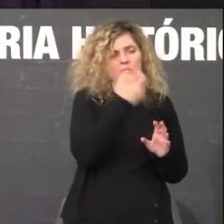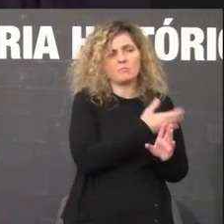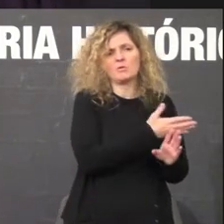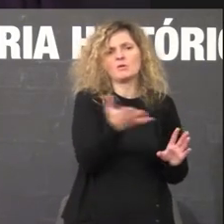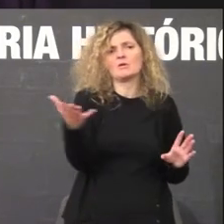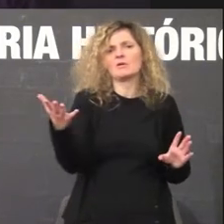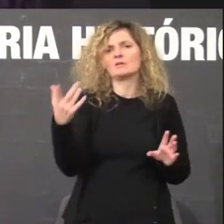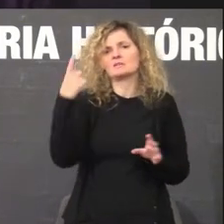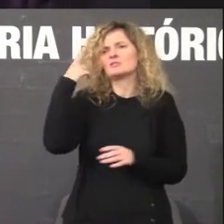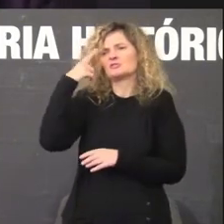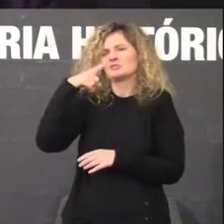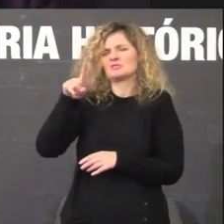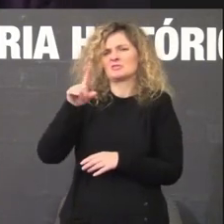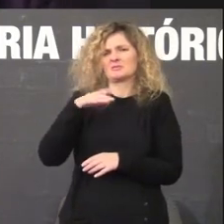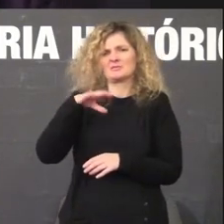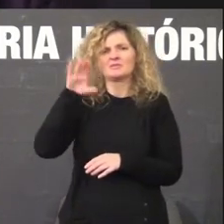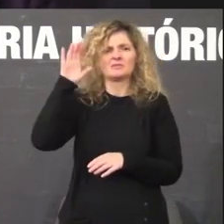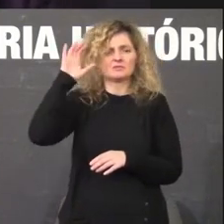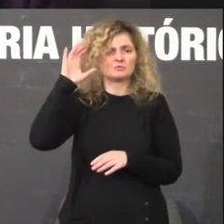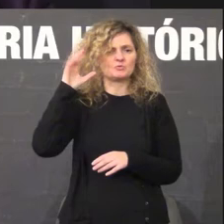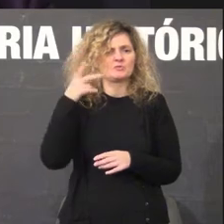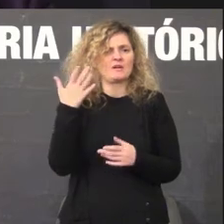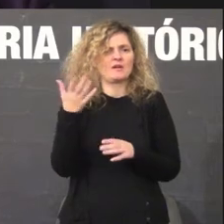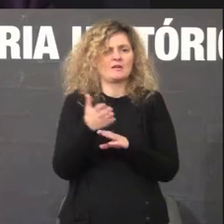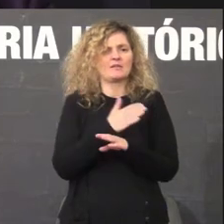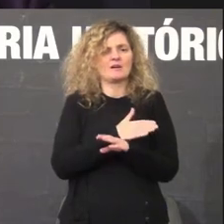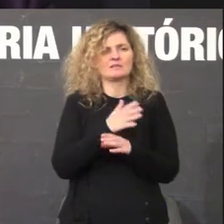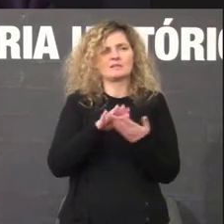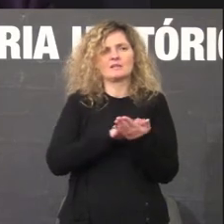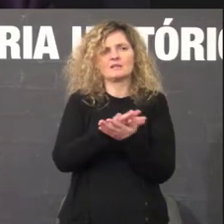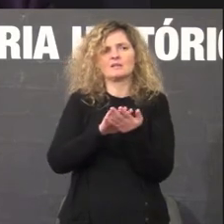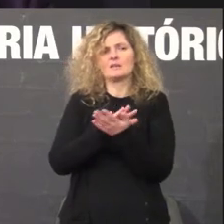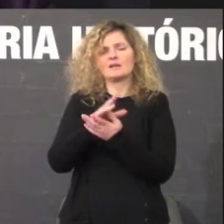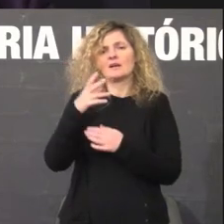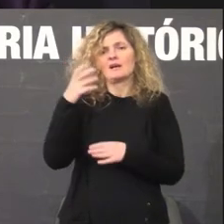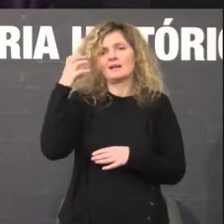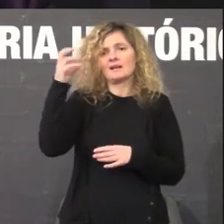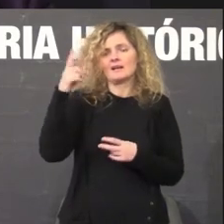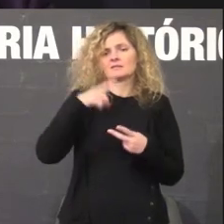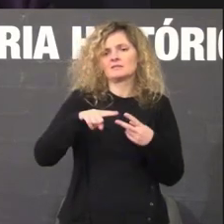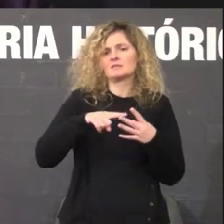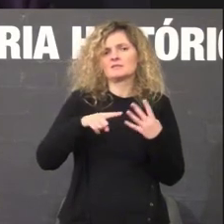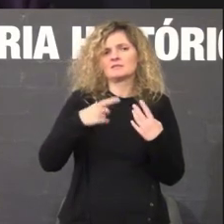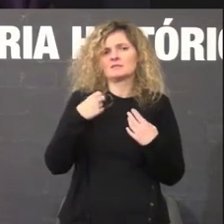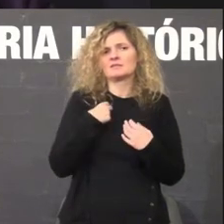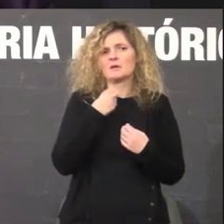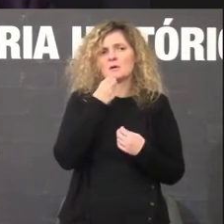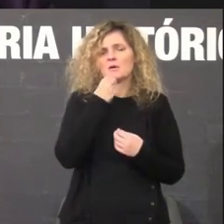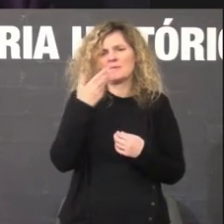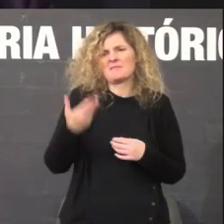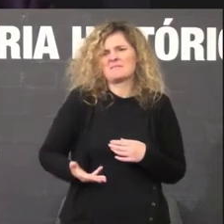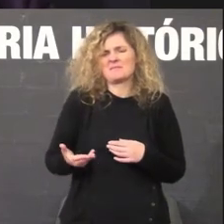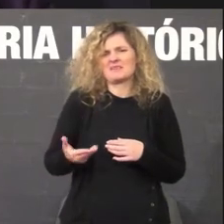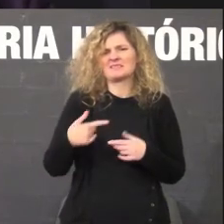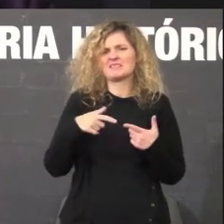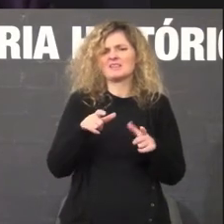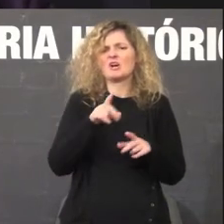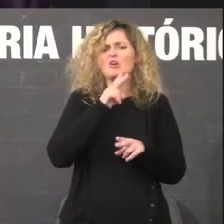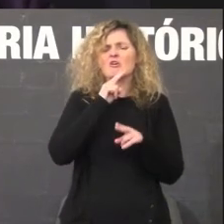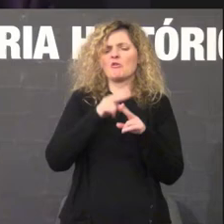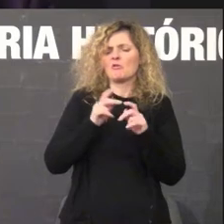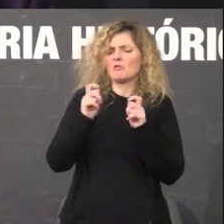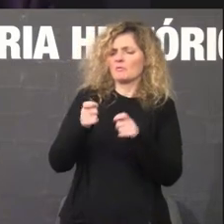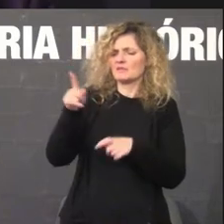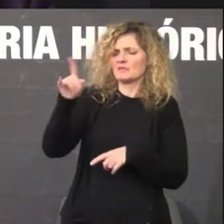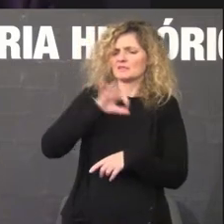evidentemente, todos sabíamos, o se comentaba, parece que el rey lleva esto y lo otro, ¿no? Eso me parece muchísimo más grave. Cómo se llamen las